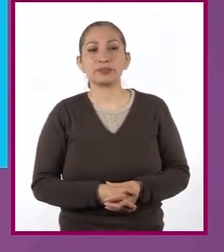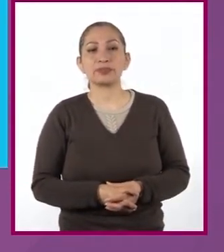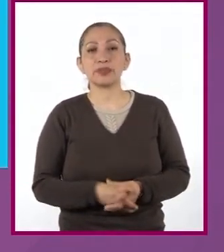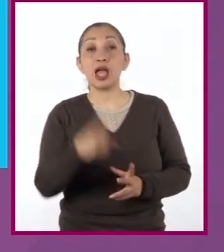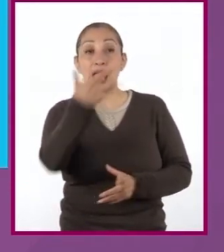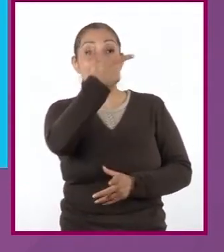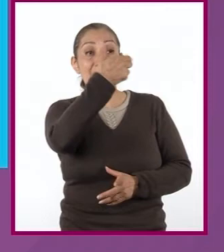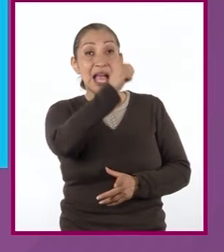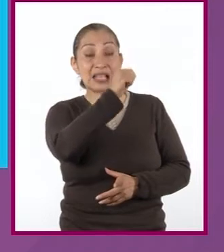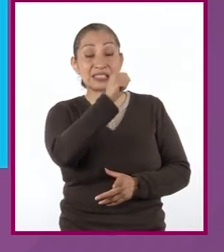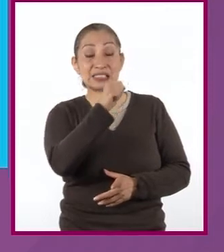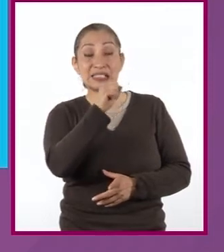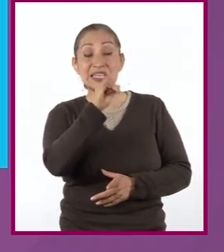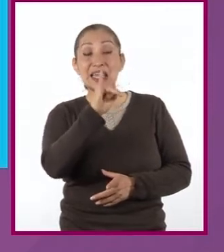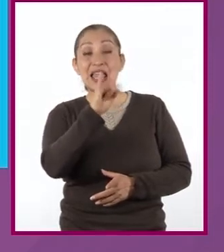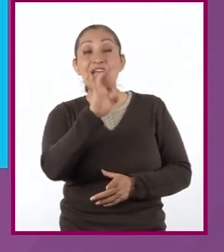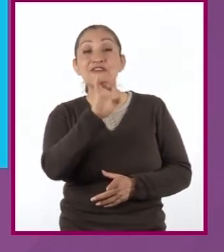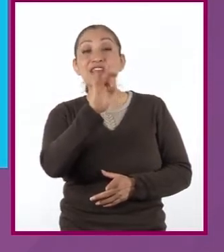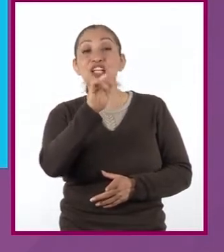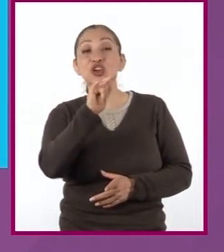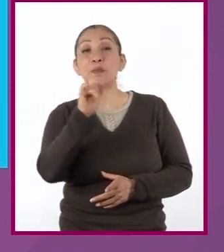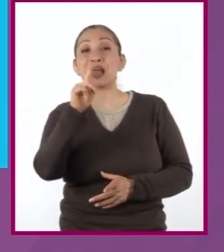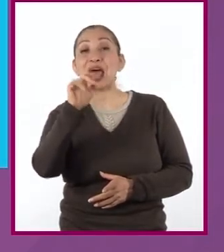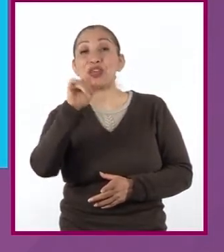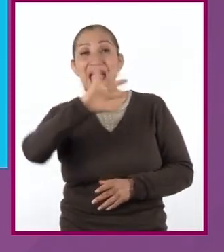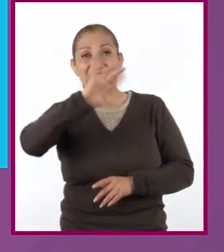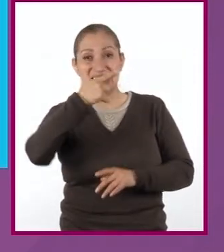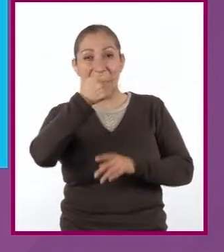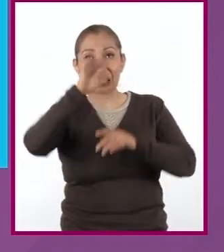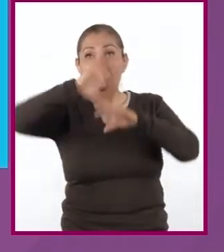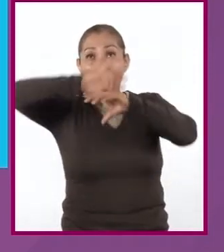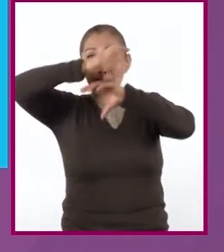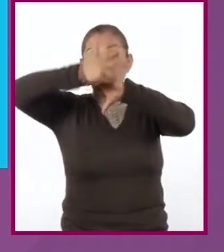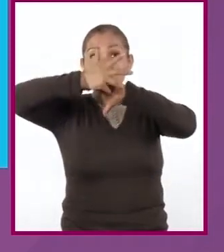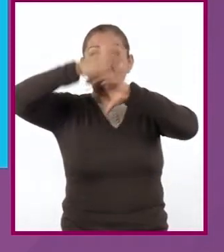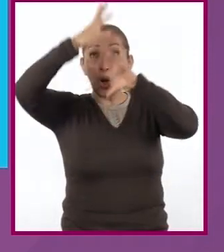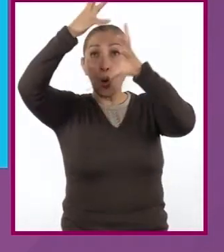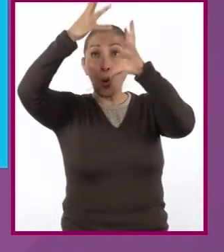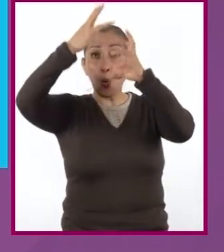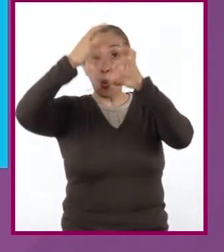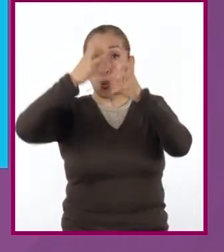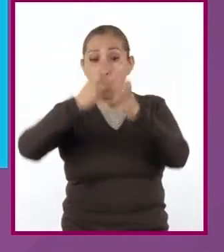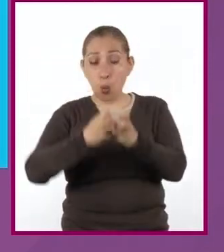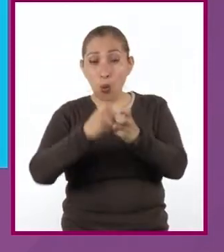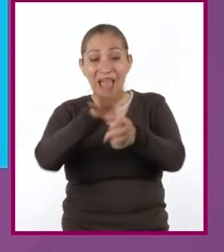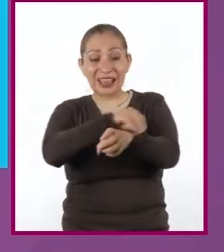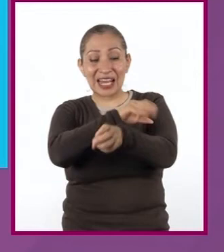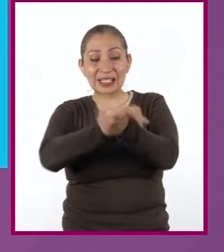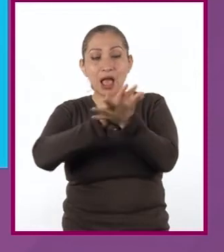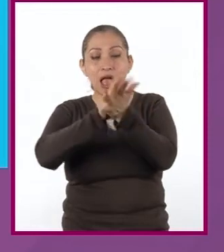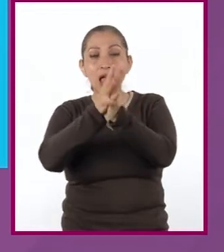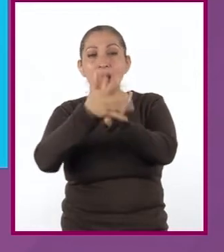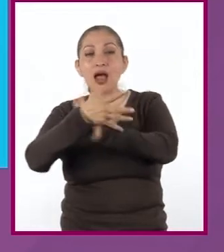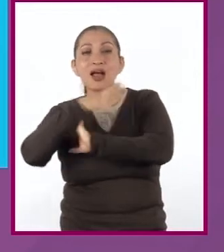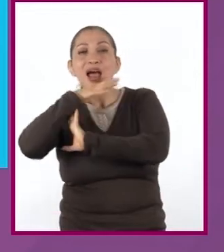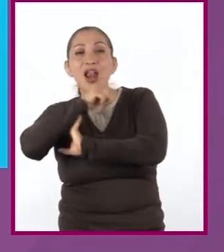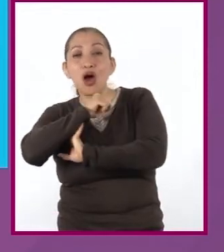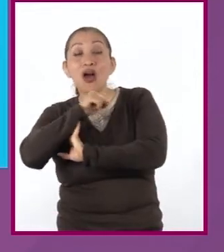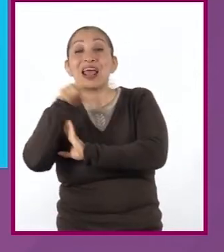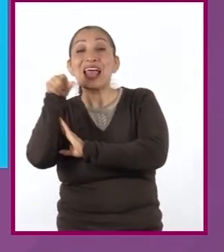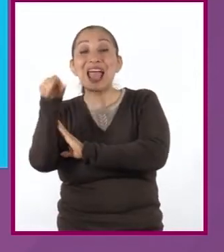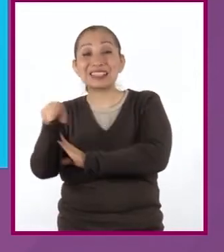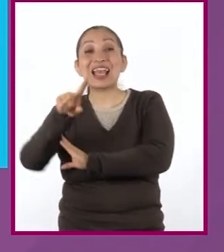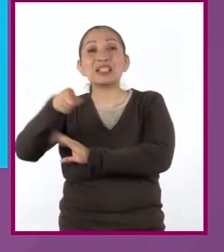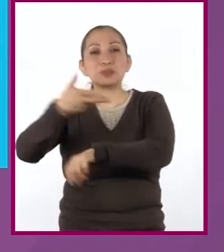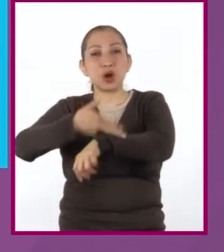Un gas de efecto invernadero es un gas de la atmósfera que absorbe y emite energía en forma de calor. El efecto invernadero